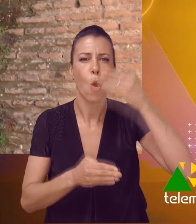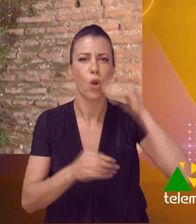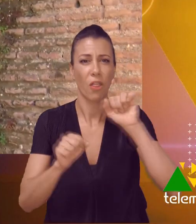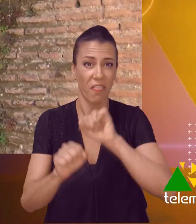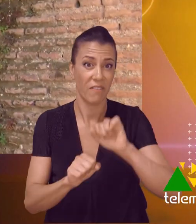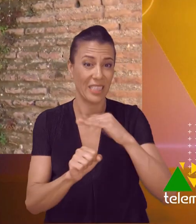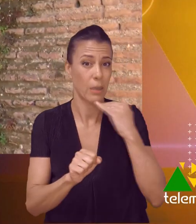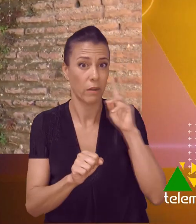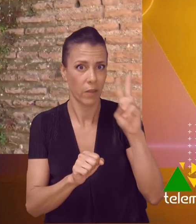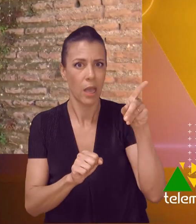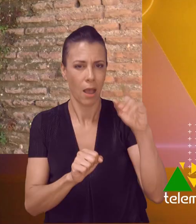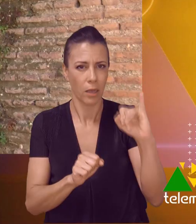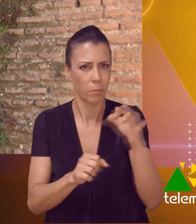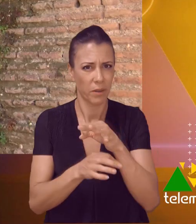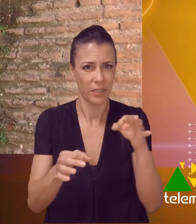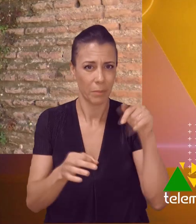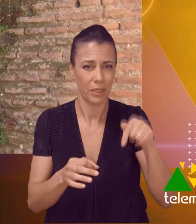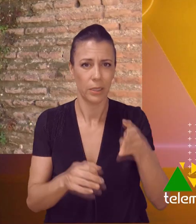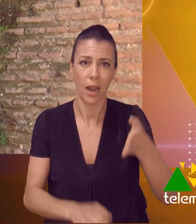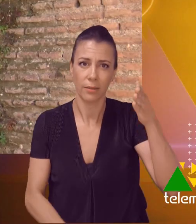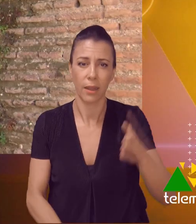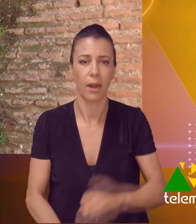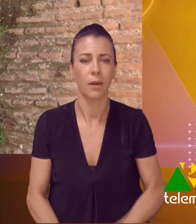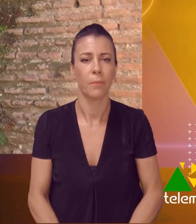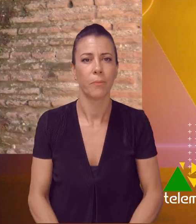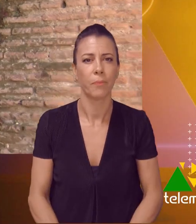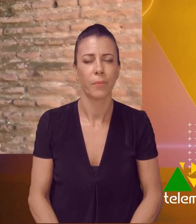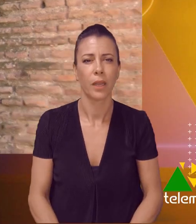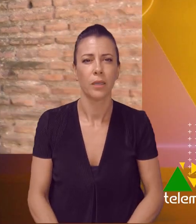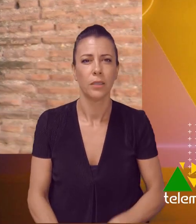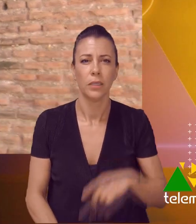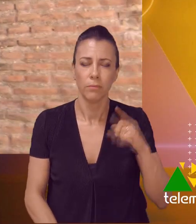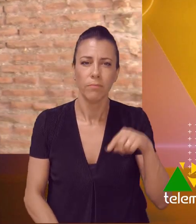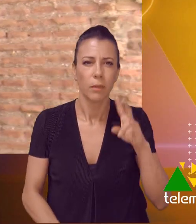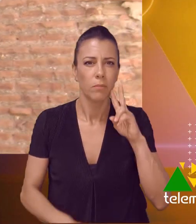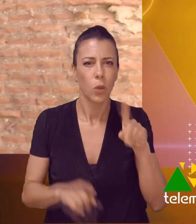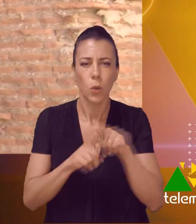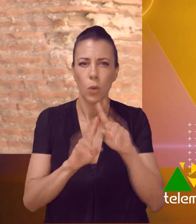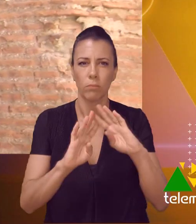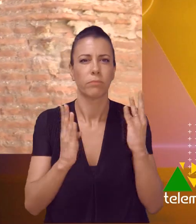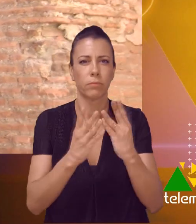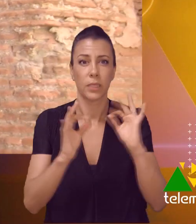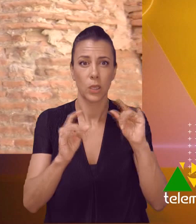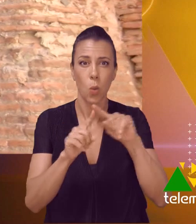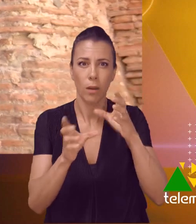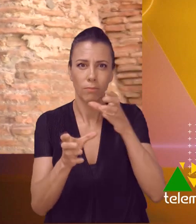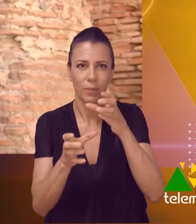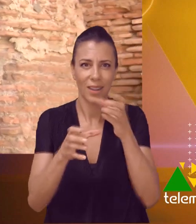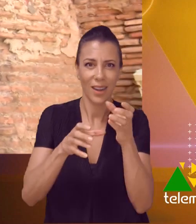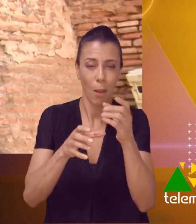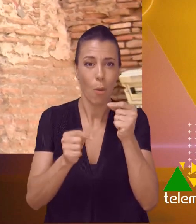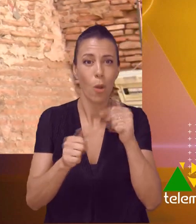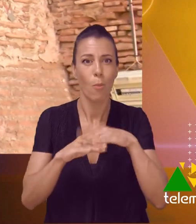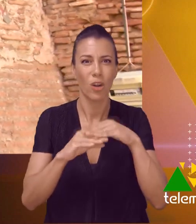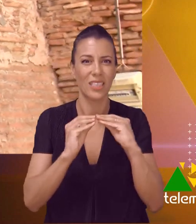queda del muro defensivo de este lateral. Hablábamos ya en su día, ¿no? Y pretilada. Sí, pretilada, está inclinada, ¿no? Porque